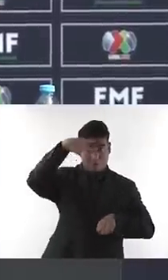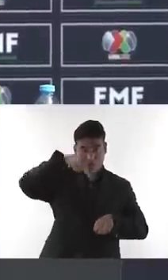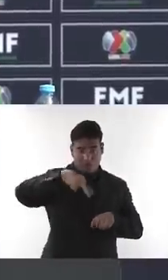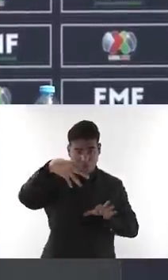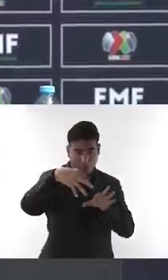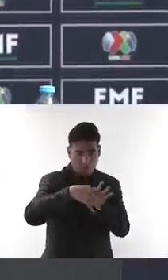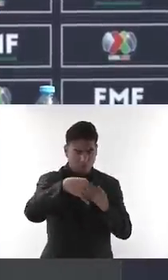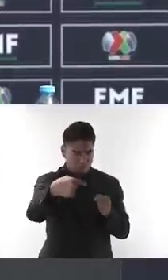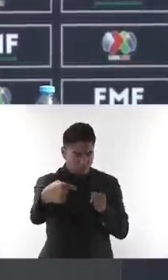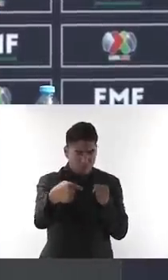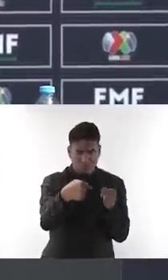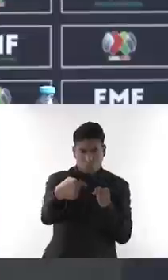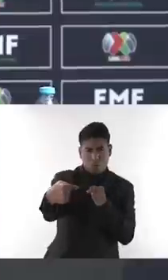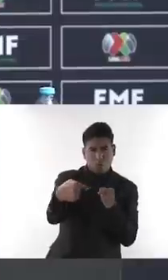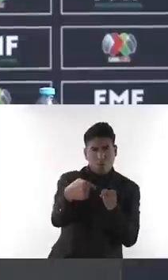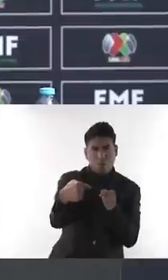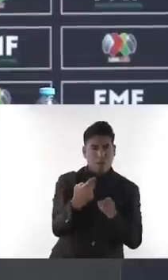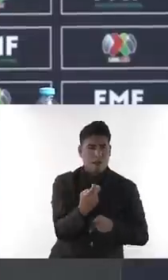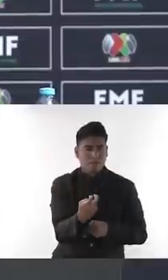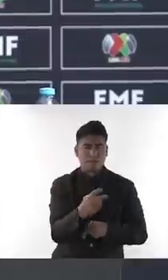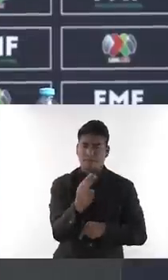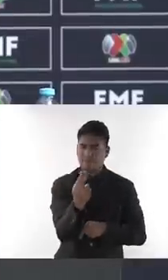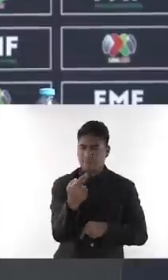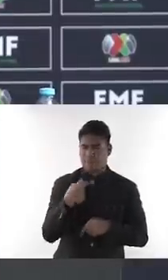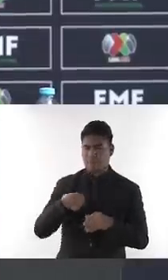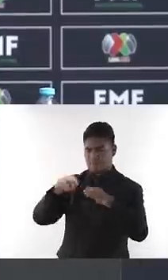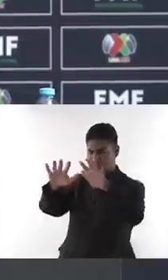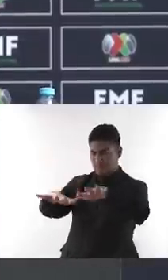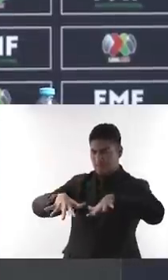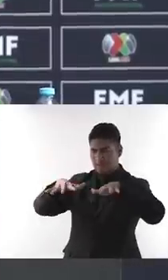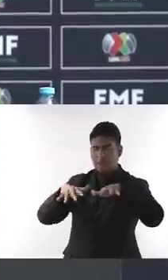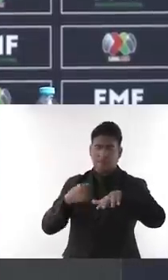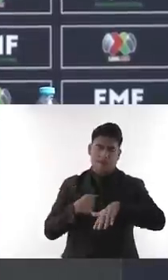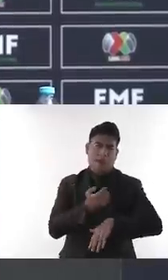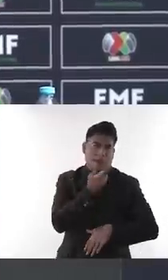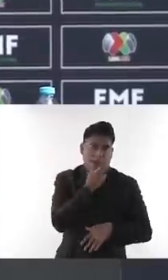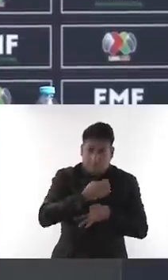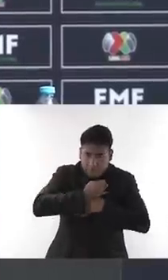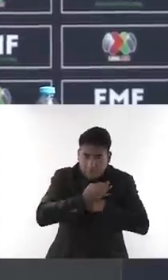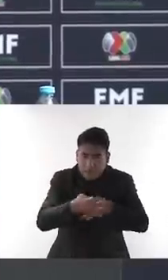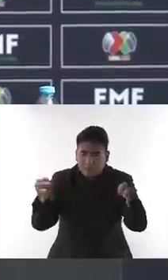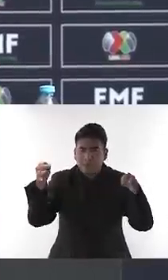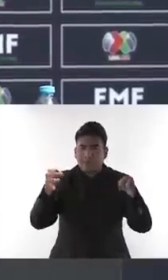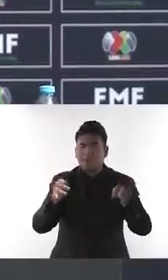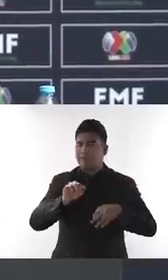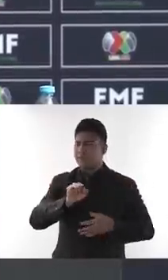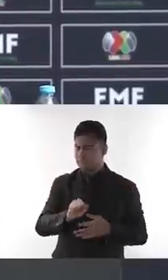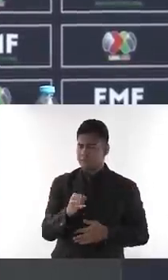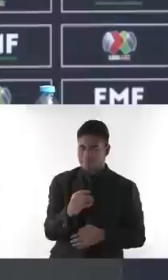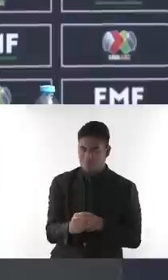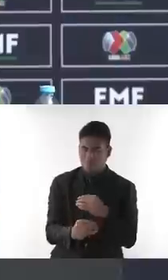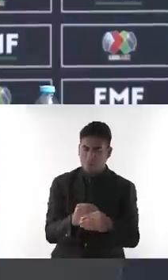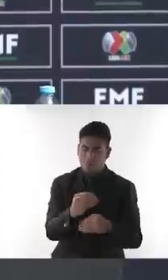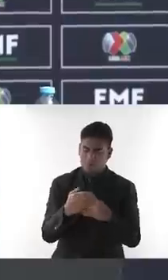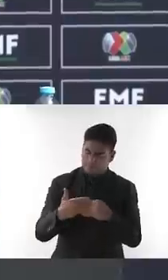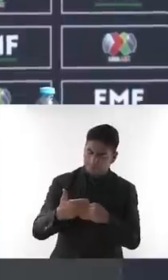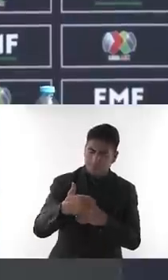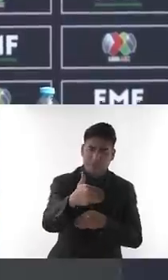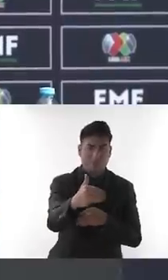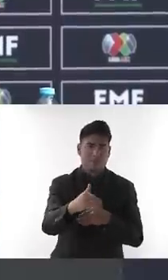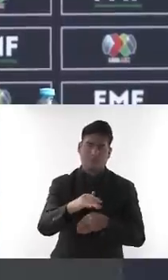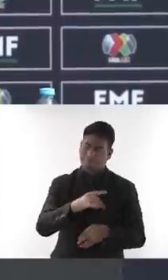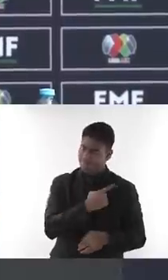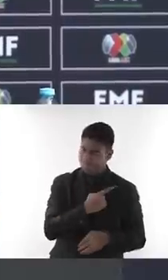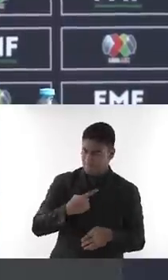asamblea es que va a ser un proceso ordenado y que se va a iniciar sin